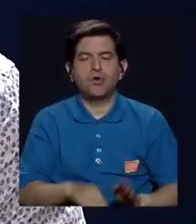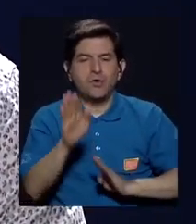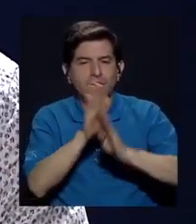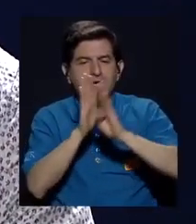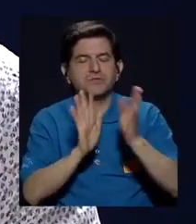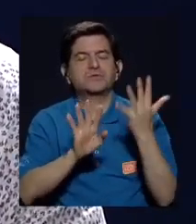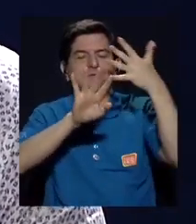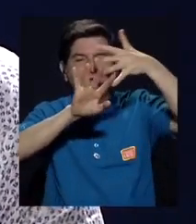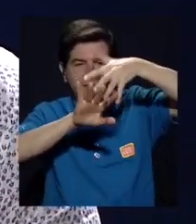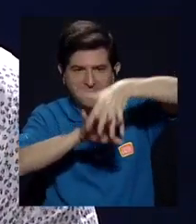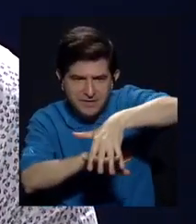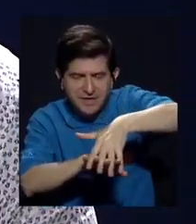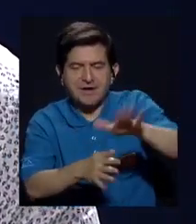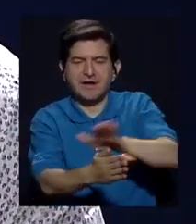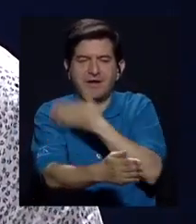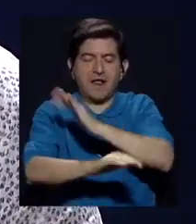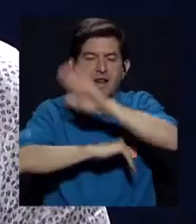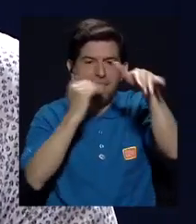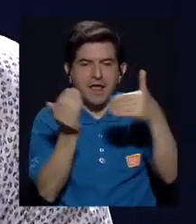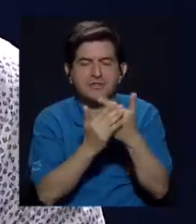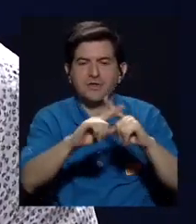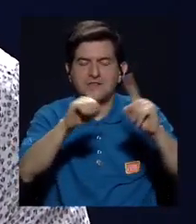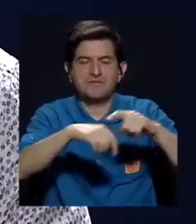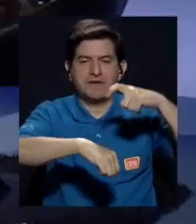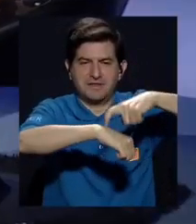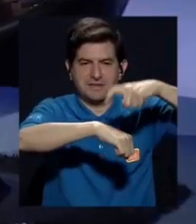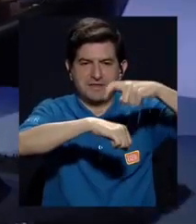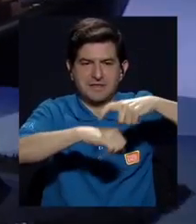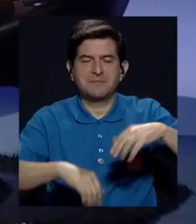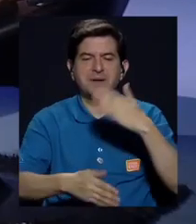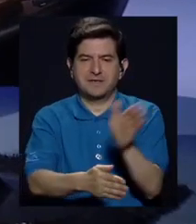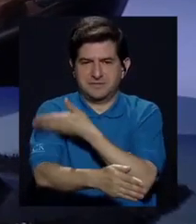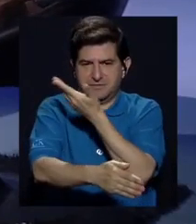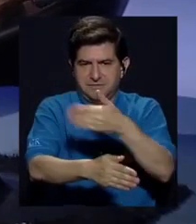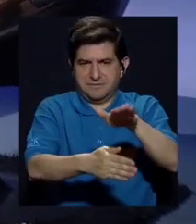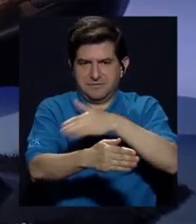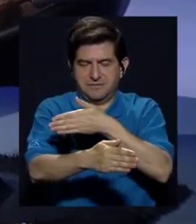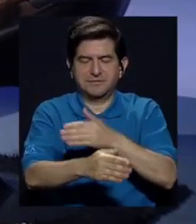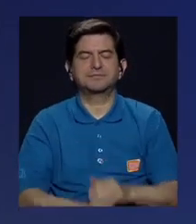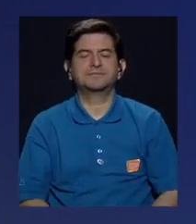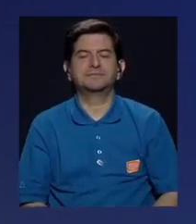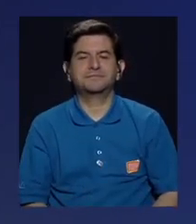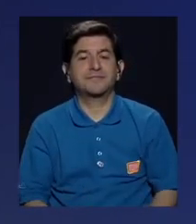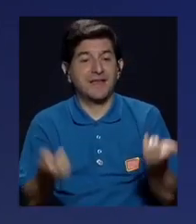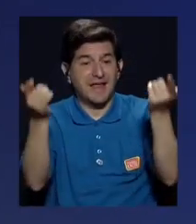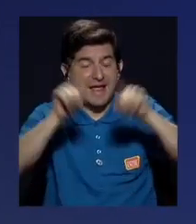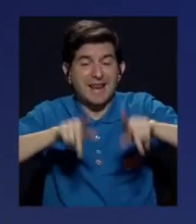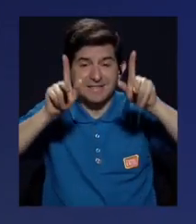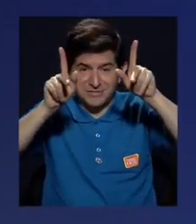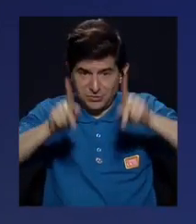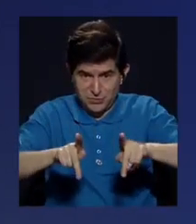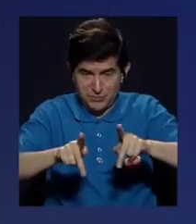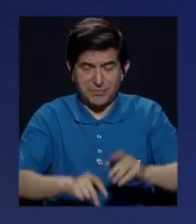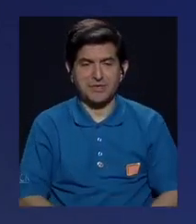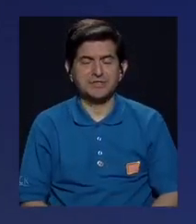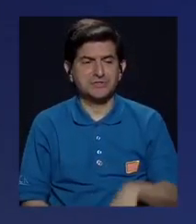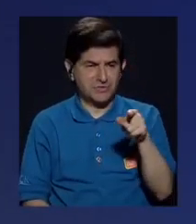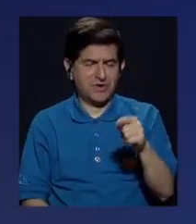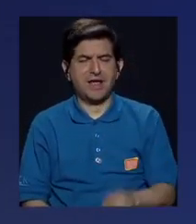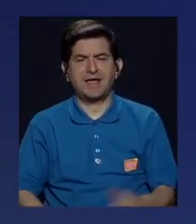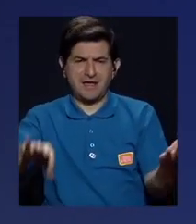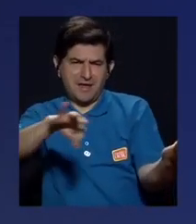desarrollo integral musical a través de todas las facetas de la música. El hecho de ser una persona que interpreta